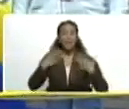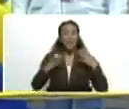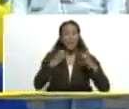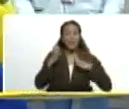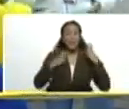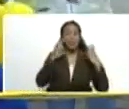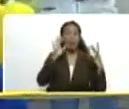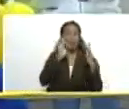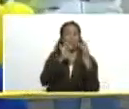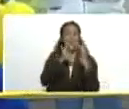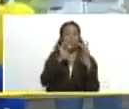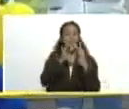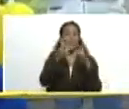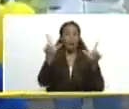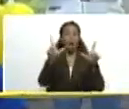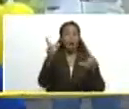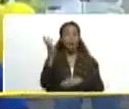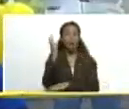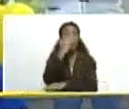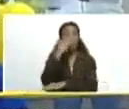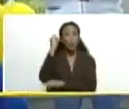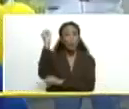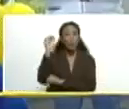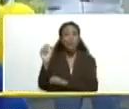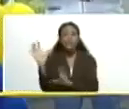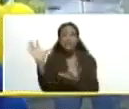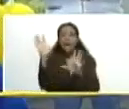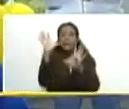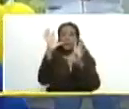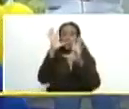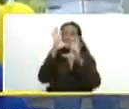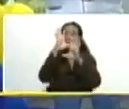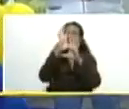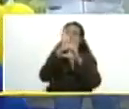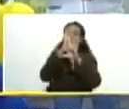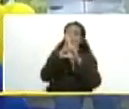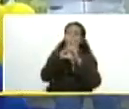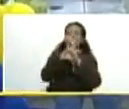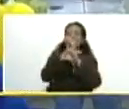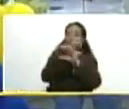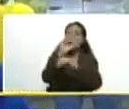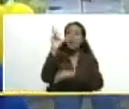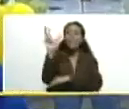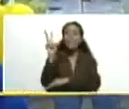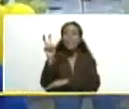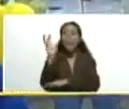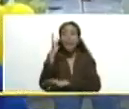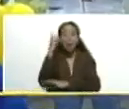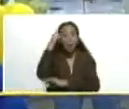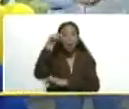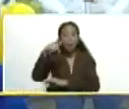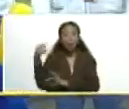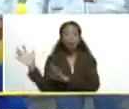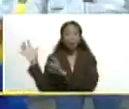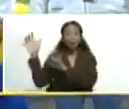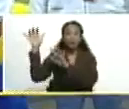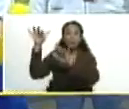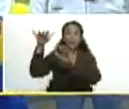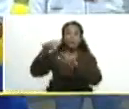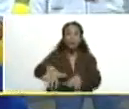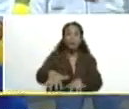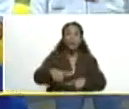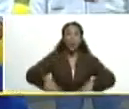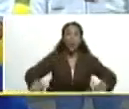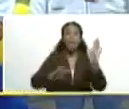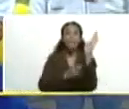emocionada. Ya cae los crepúsculos larense aquí desde este bello estado. Hoy nos vinimos hasta acá, hasta